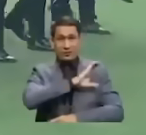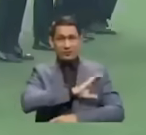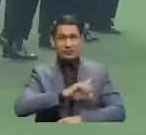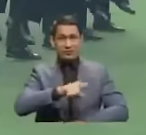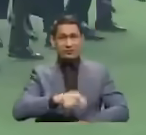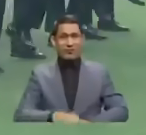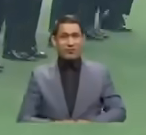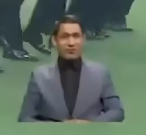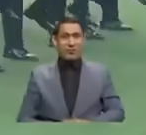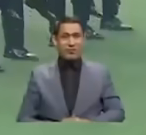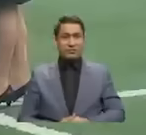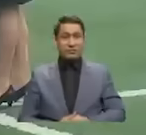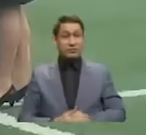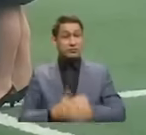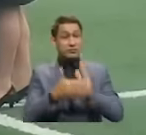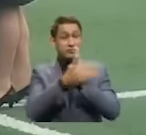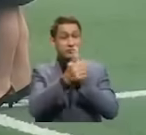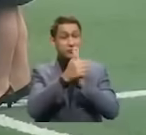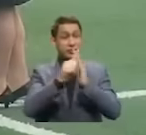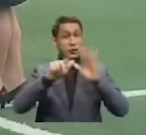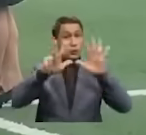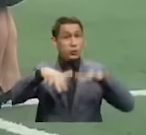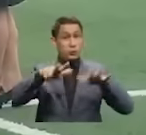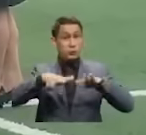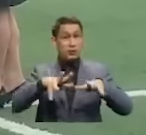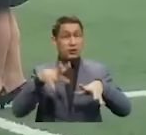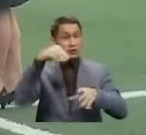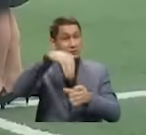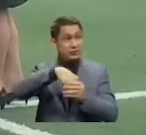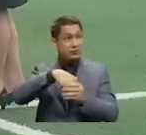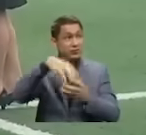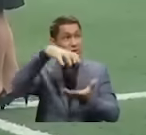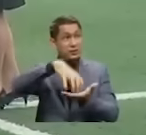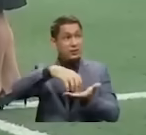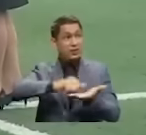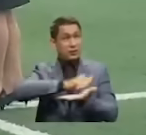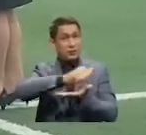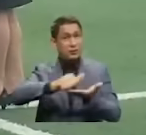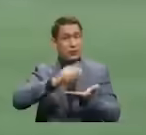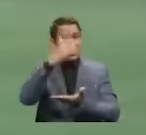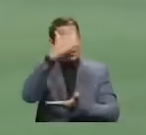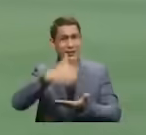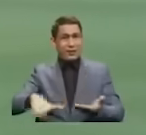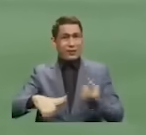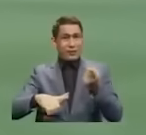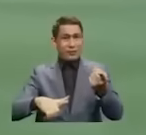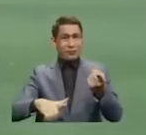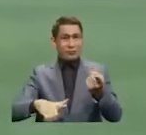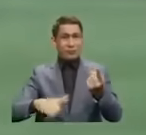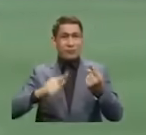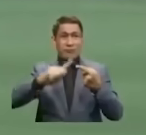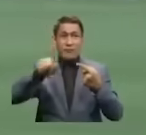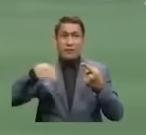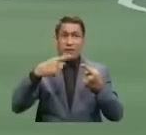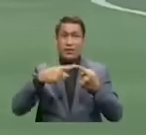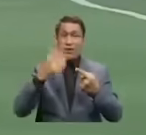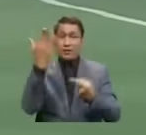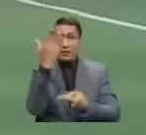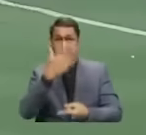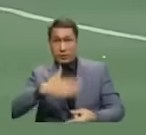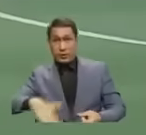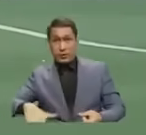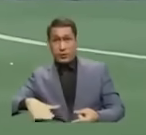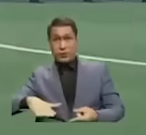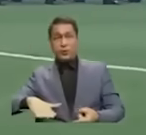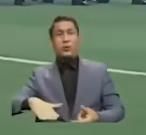La formación duró 8 meses y se realizó en las provincias de Azuay y Loja. Una vez culminada esta etapa, el principal objetivo de